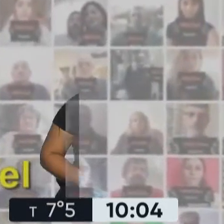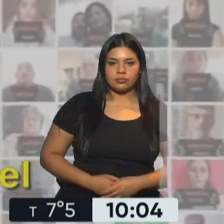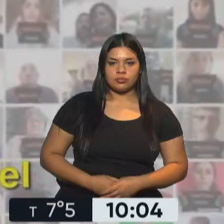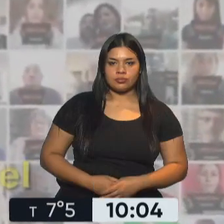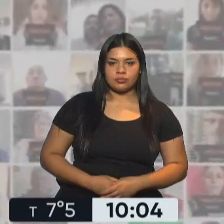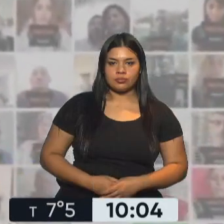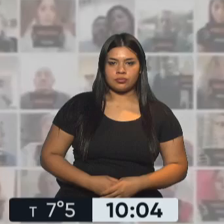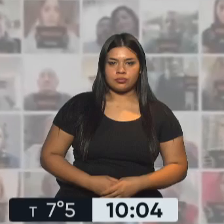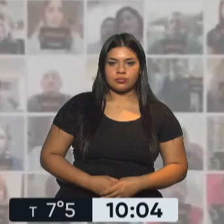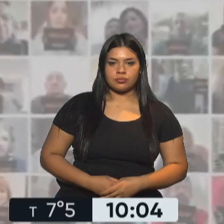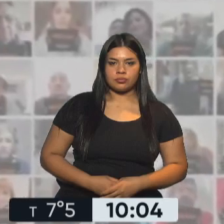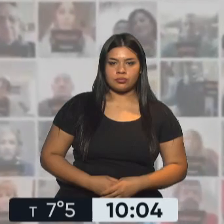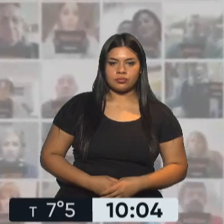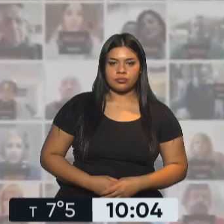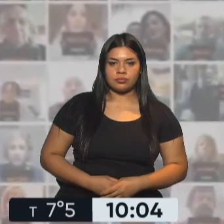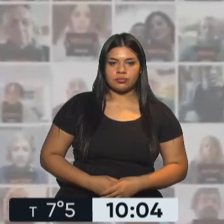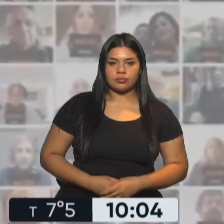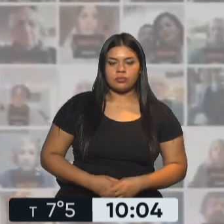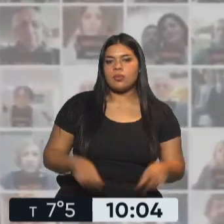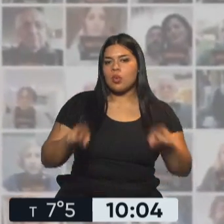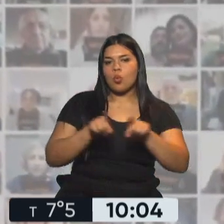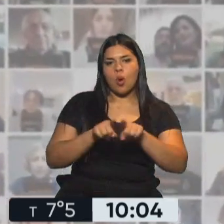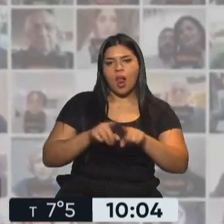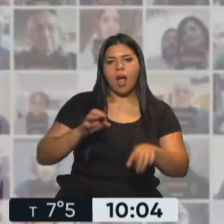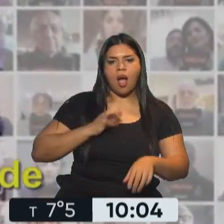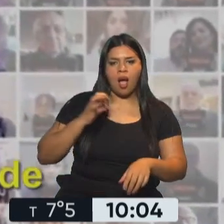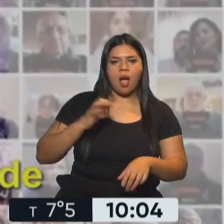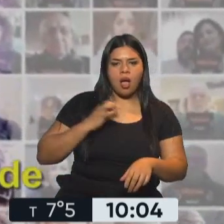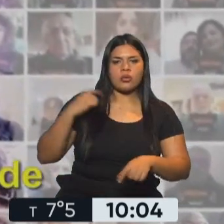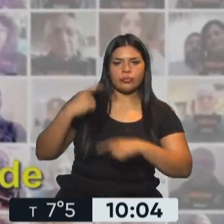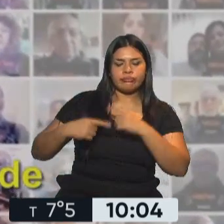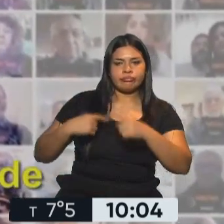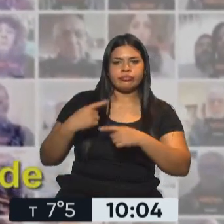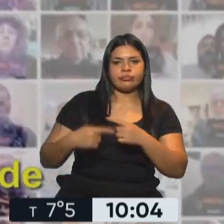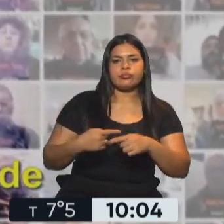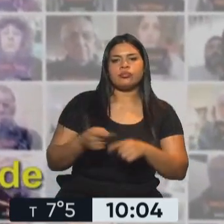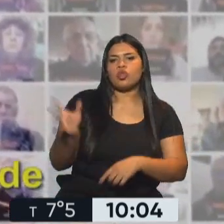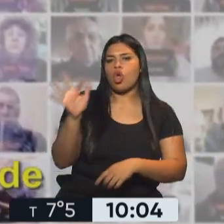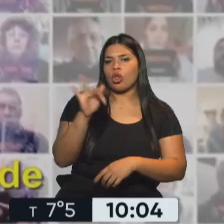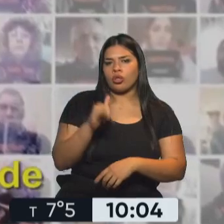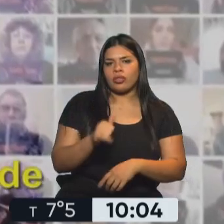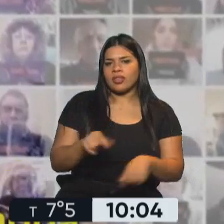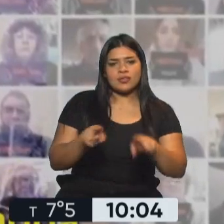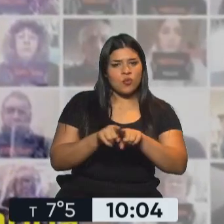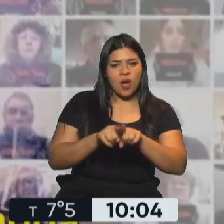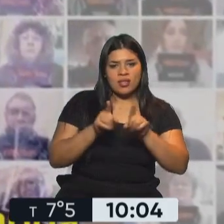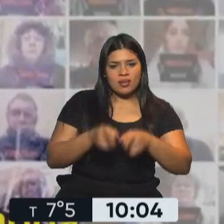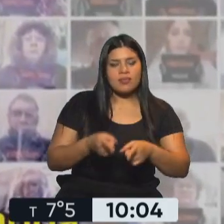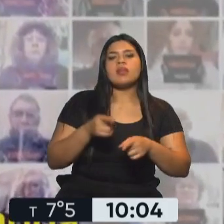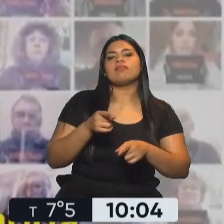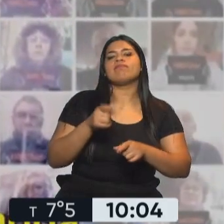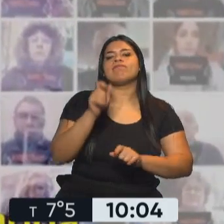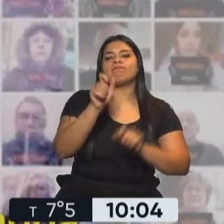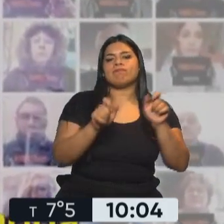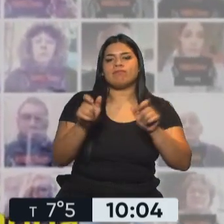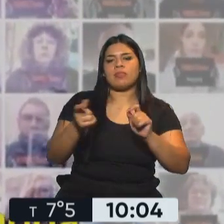y del mundo. Como cada año, en los últimos días, hemos recibido una innumerable cantidad de adhesiones destinadas a